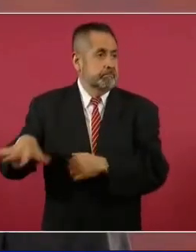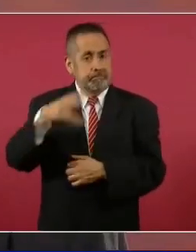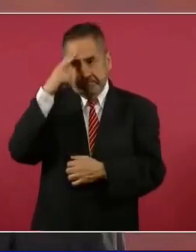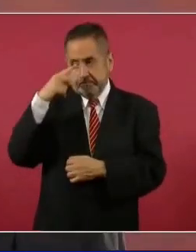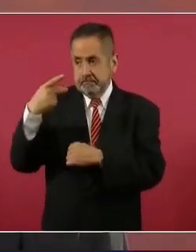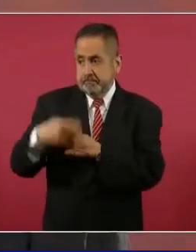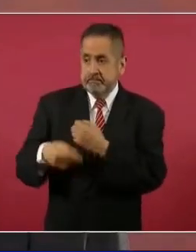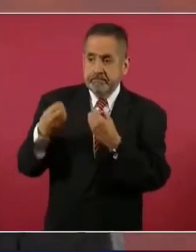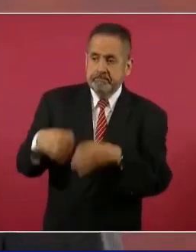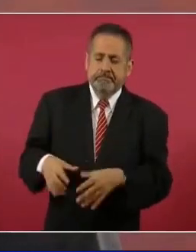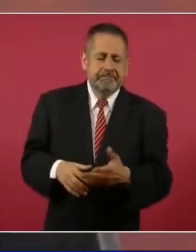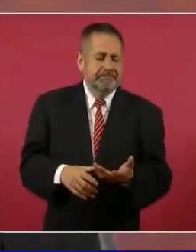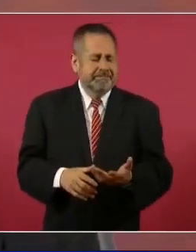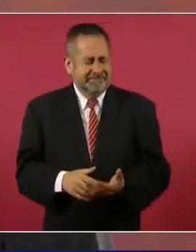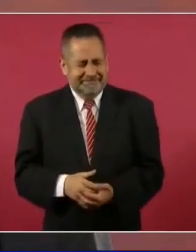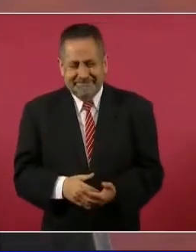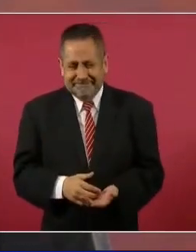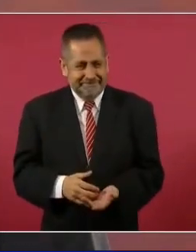porque para ellos,